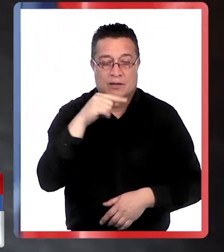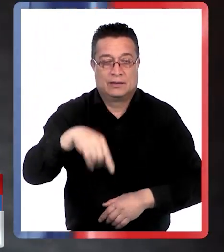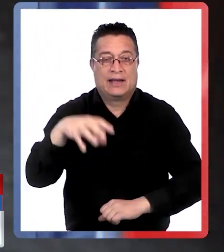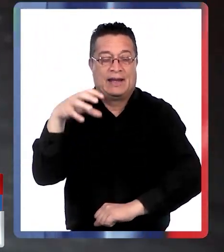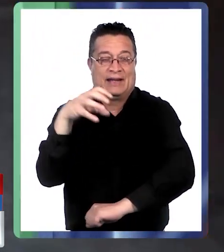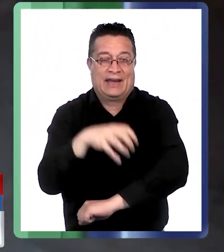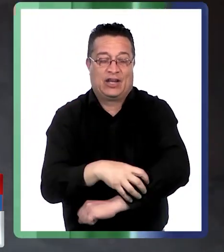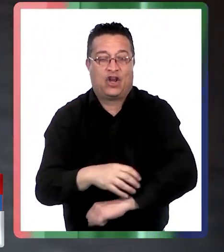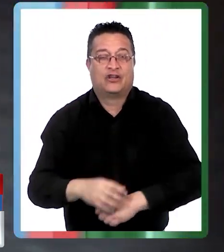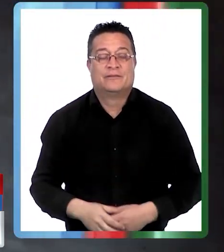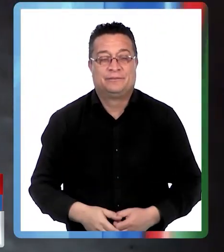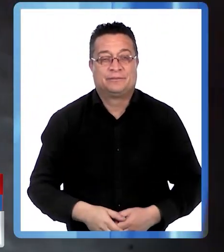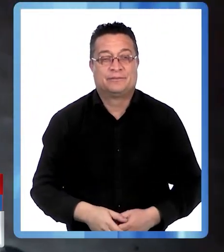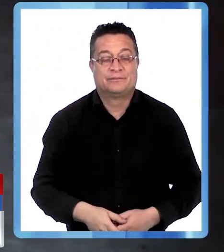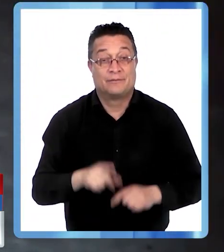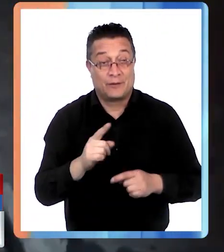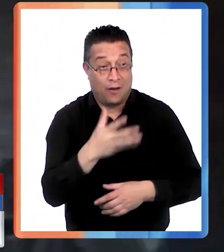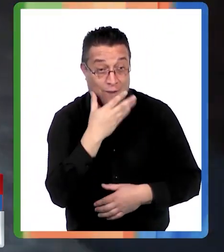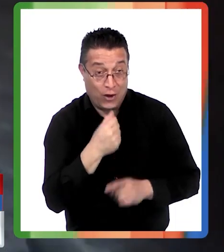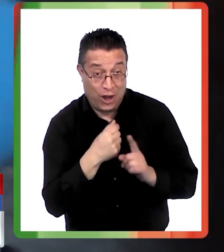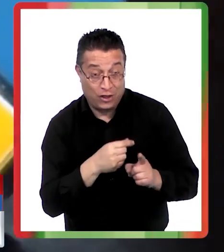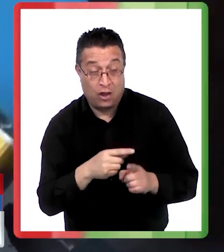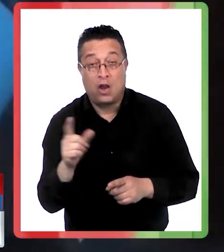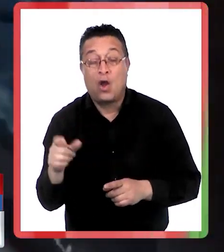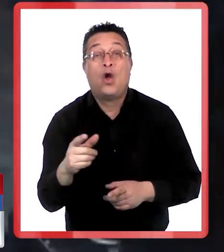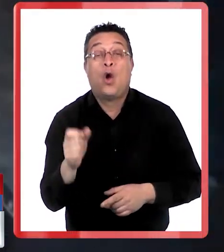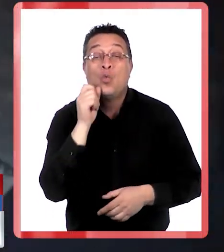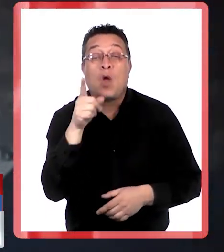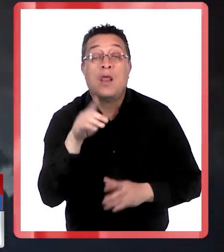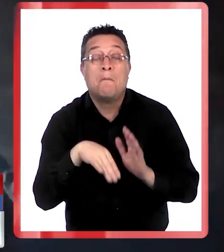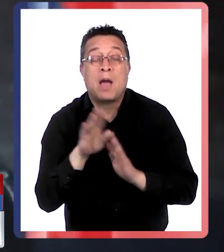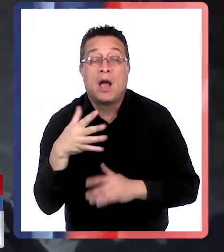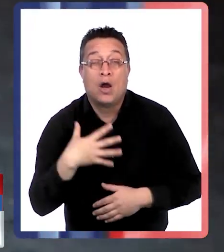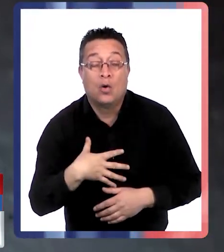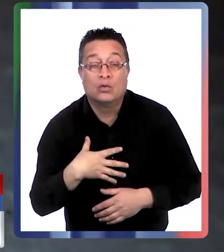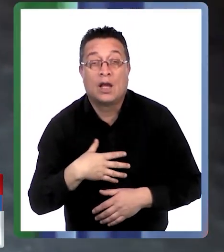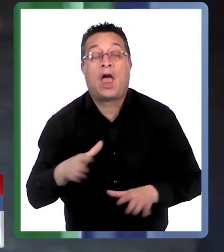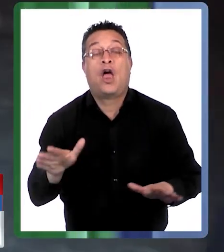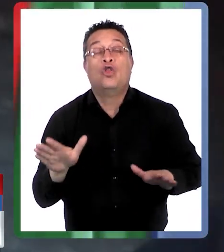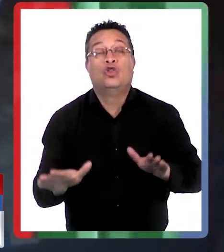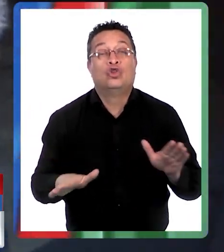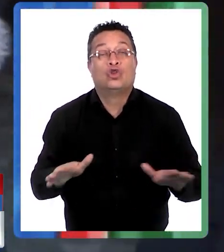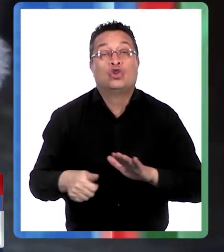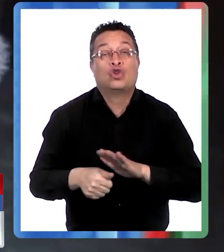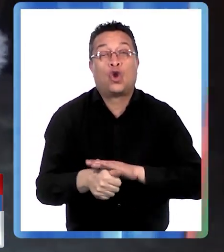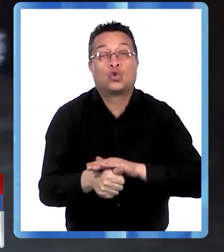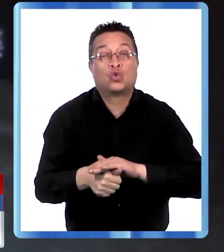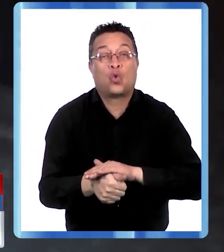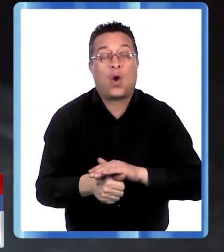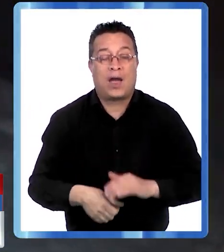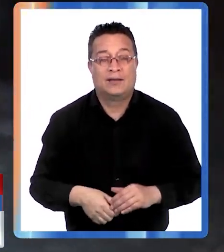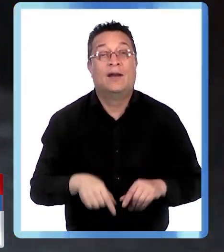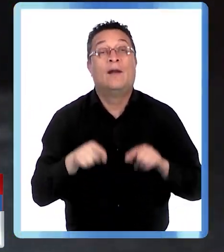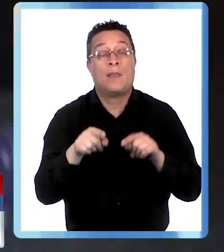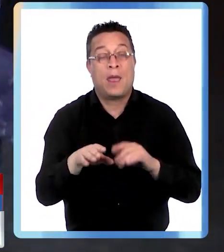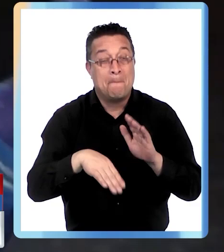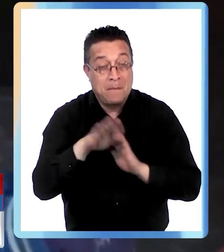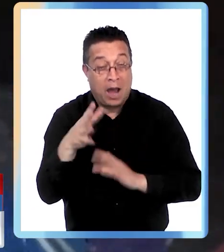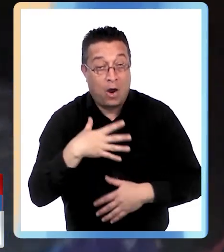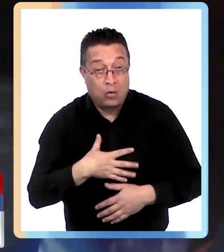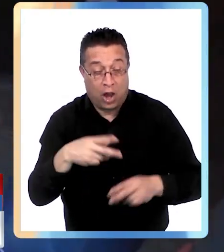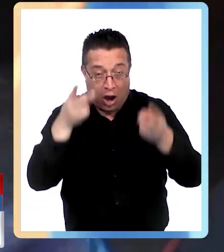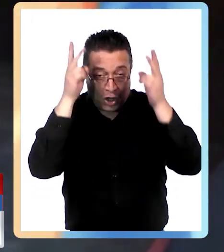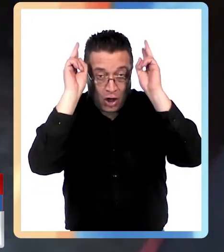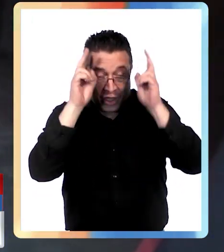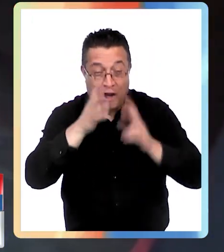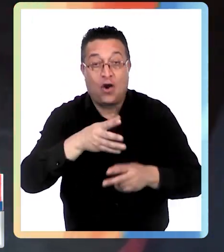viene Sí sí sí Cuál cuál fue el que más te gustó la tortuga muy bien el que más me gustó fue el conejo